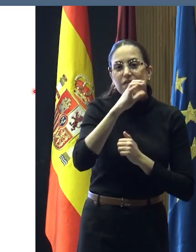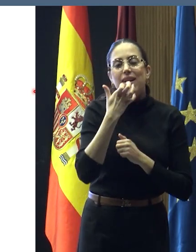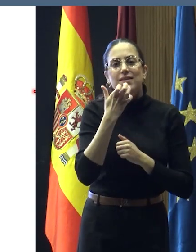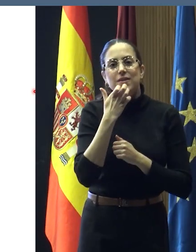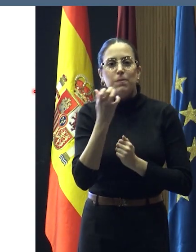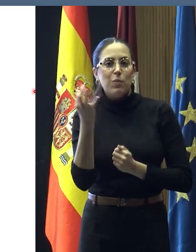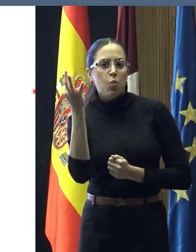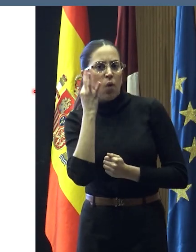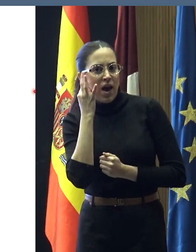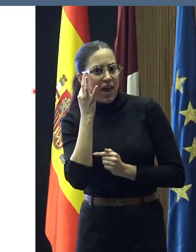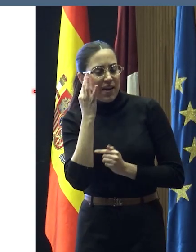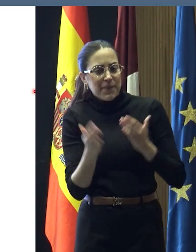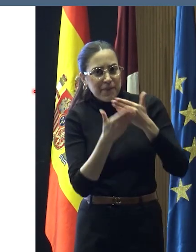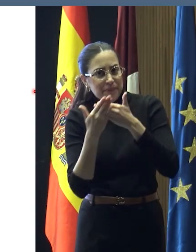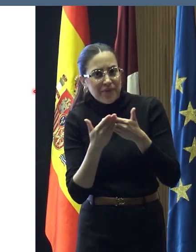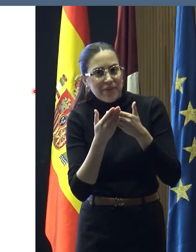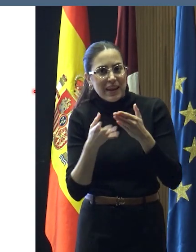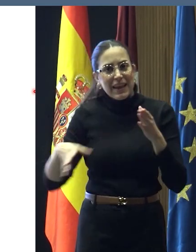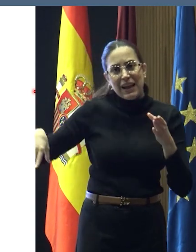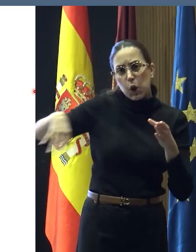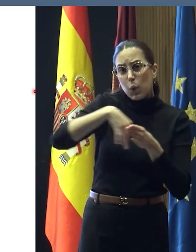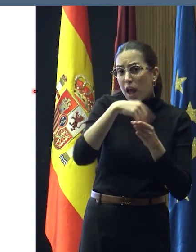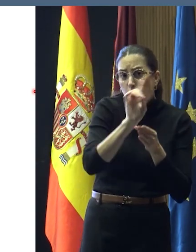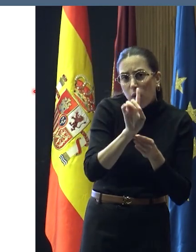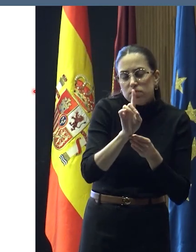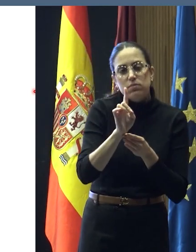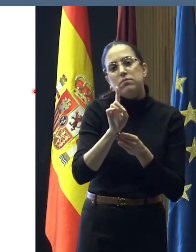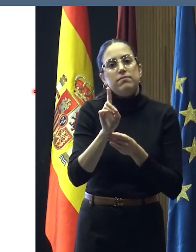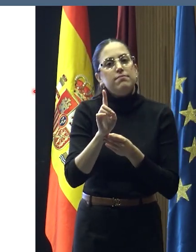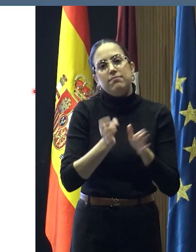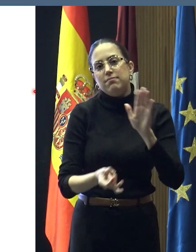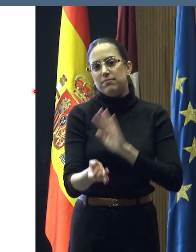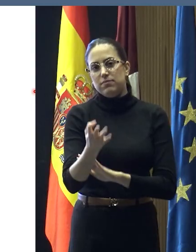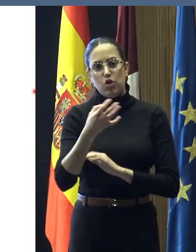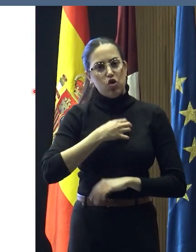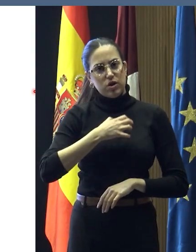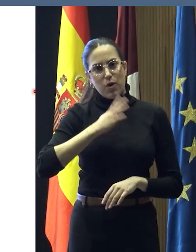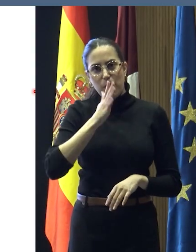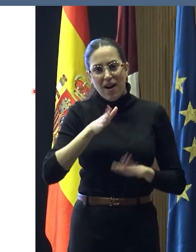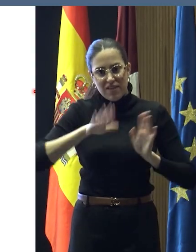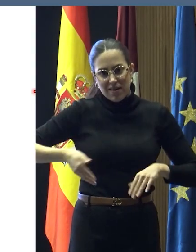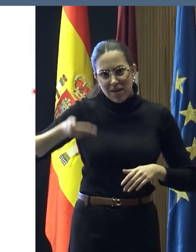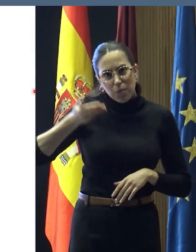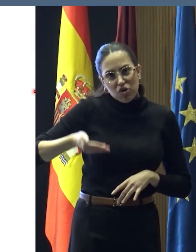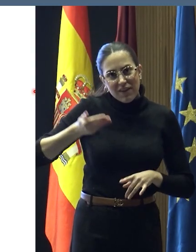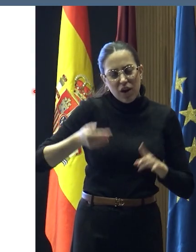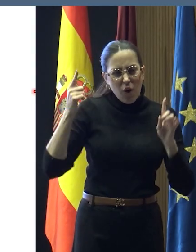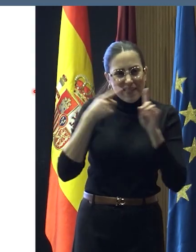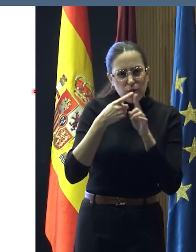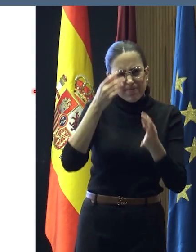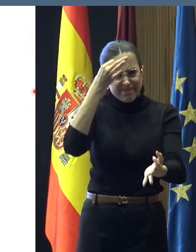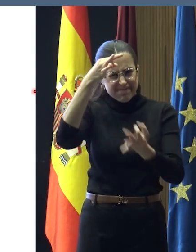había inclusión de los dos sexos, porque era muy importante para poder determinar